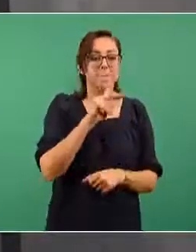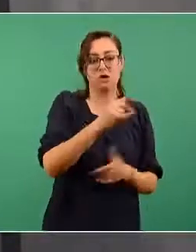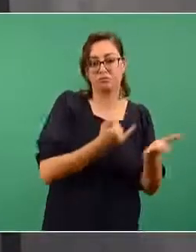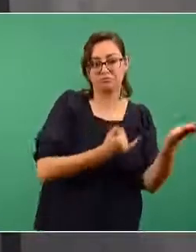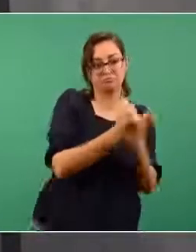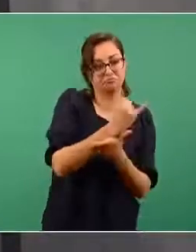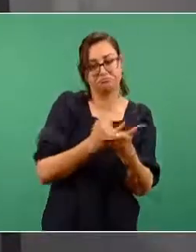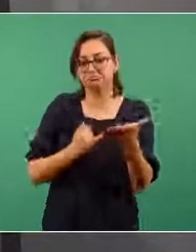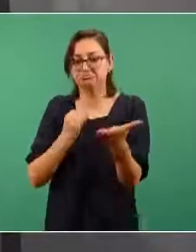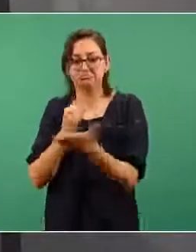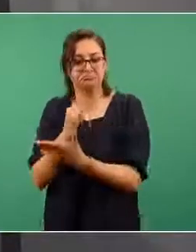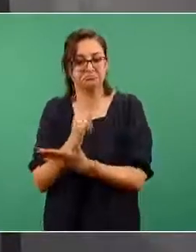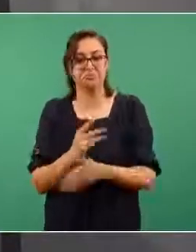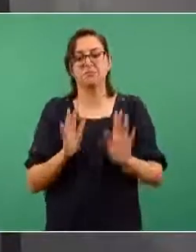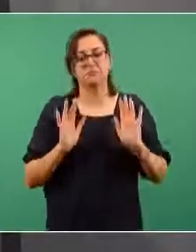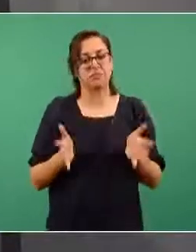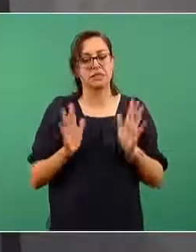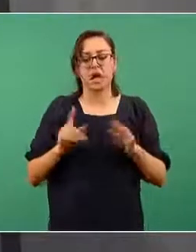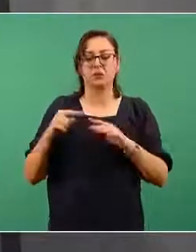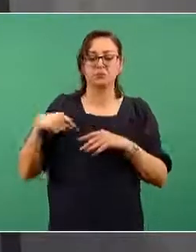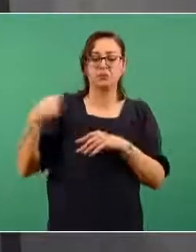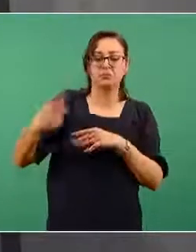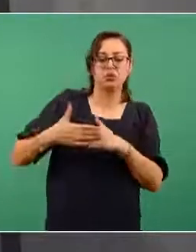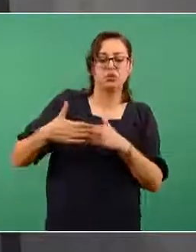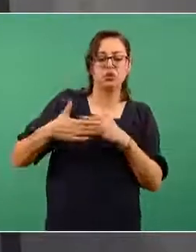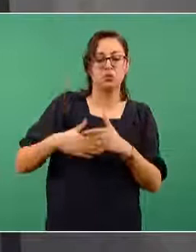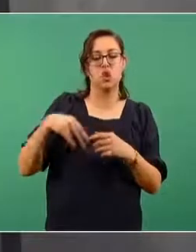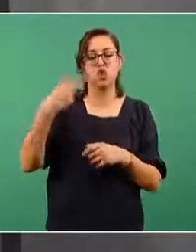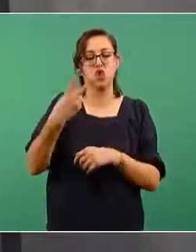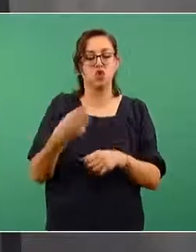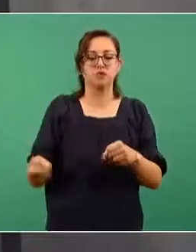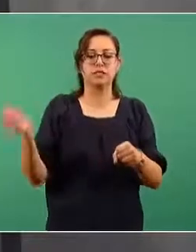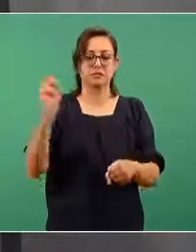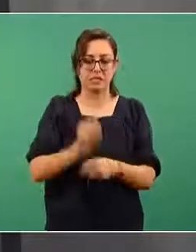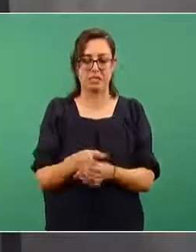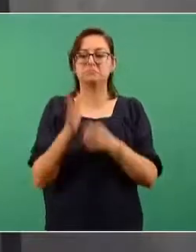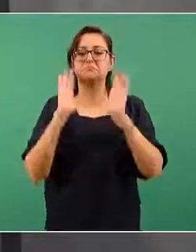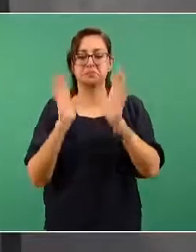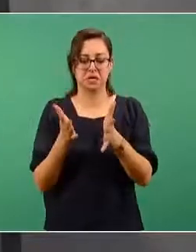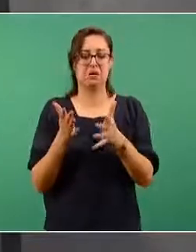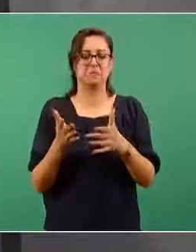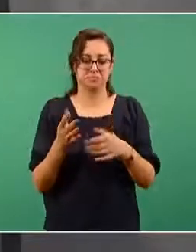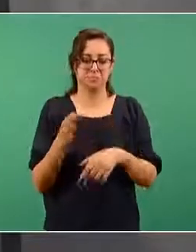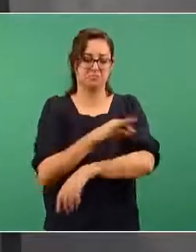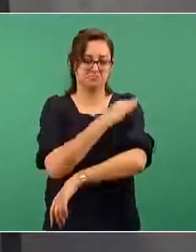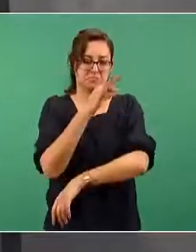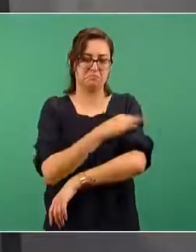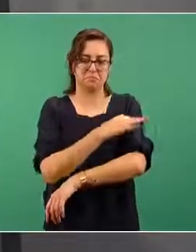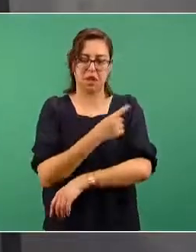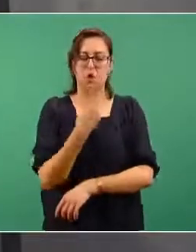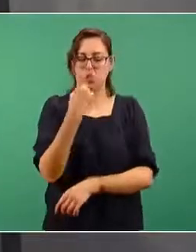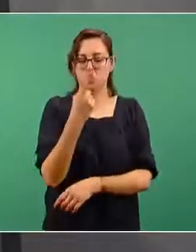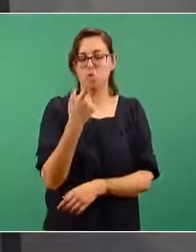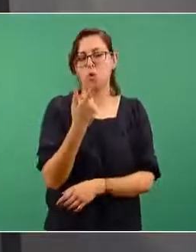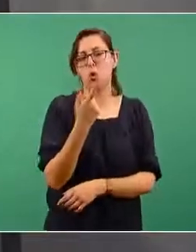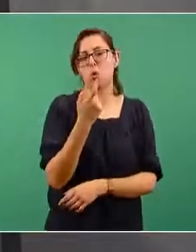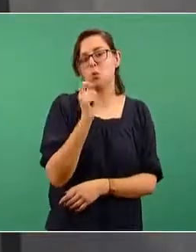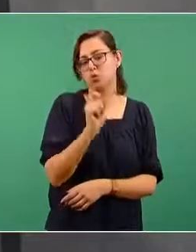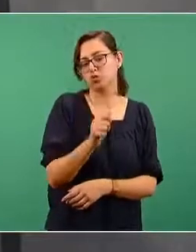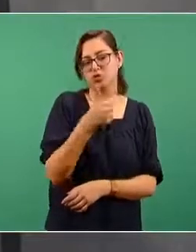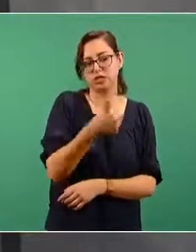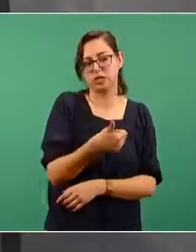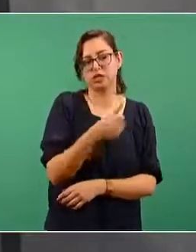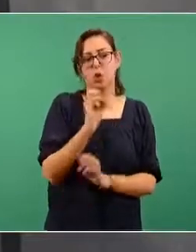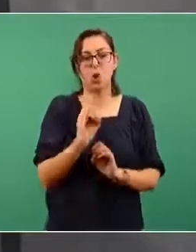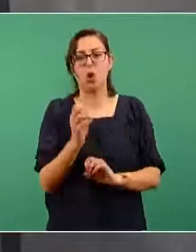casos sabemos que en las próximas 2 semanas estaremos teniendo acceso a estas 1.6 a 2.7 millones